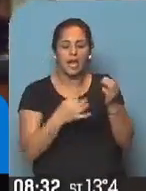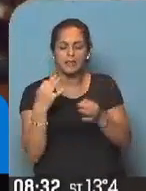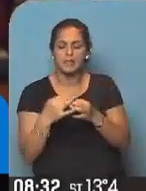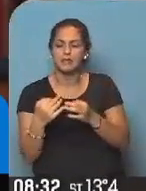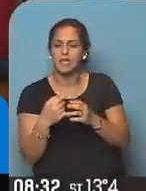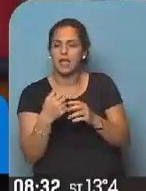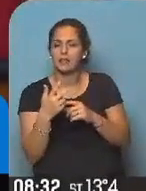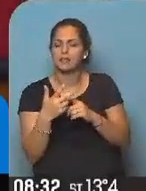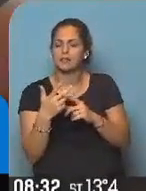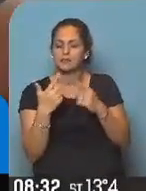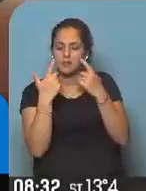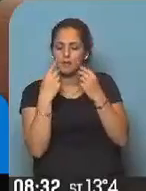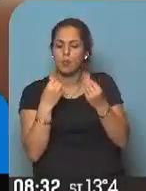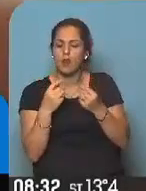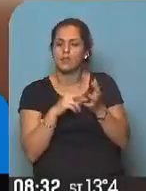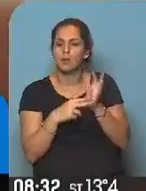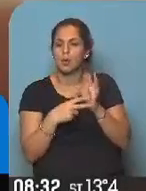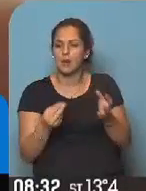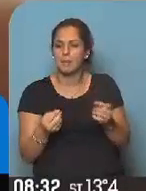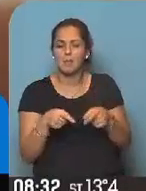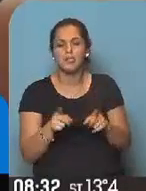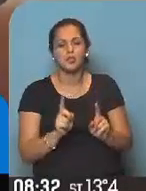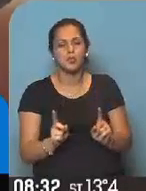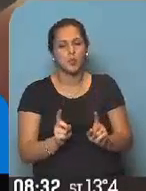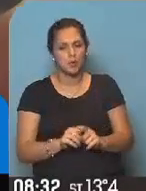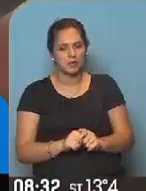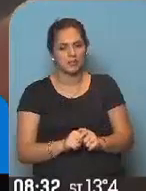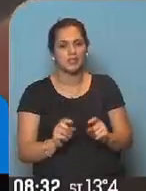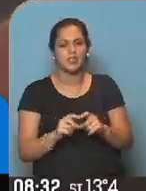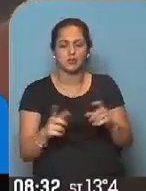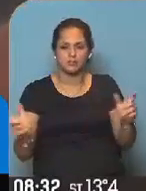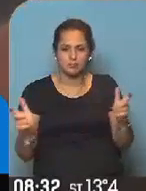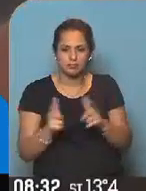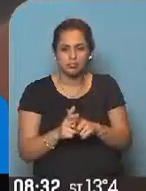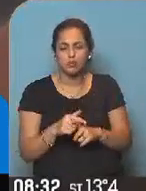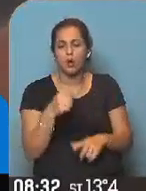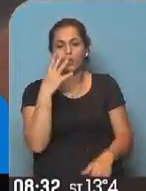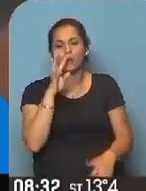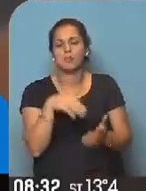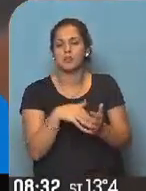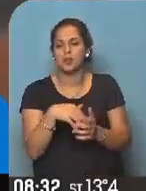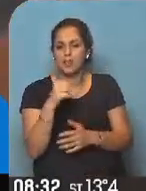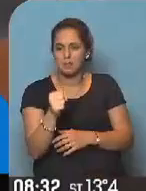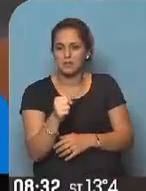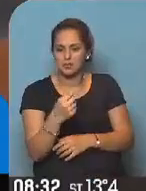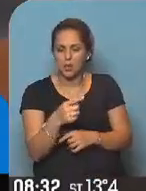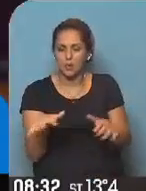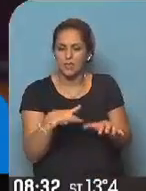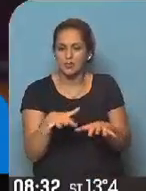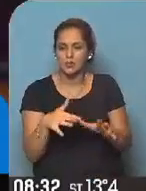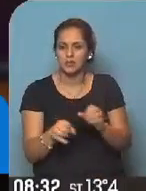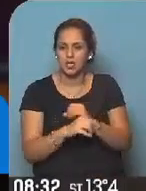tres partidas presupuestarias donde están las dificultades no es eso esto eso esto es un recorte de 400.000 millones de pesos a una situación muy crítica